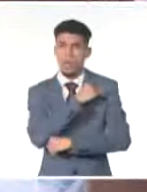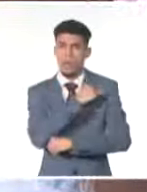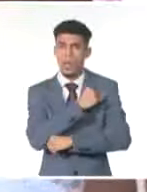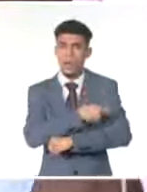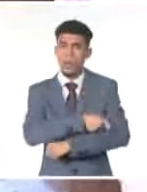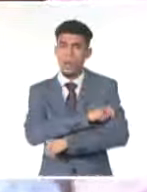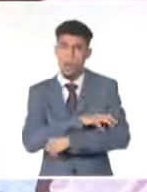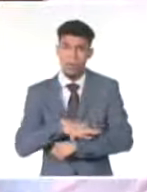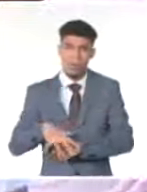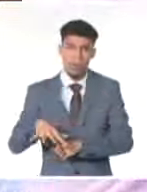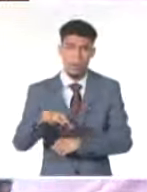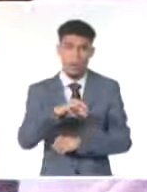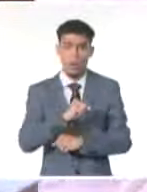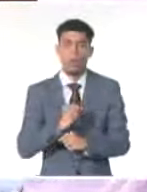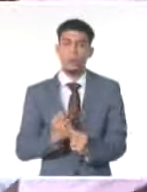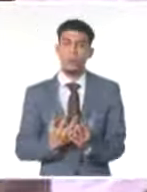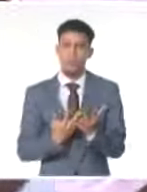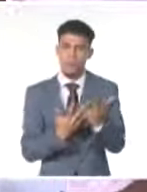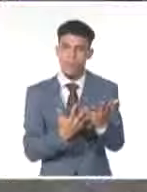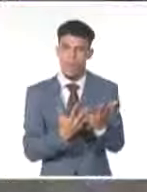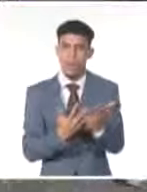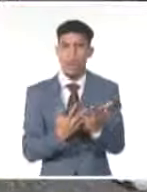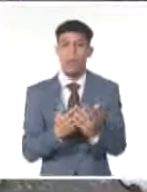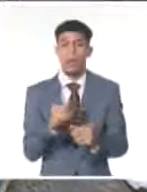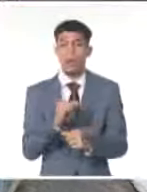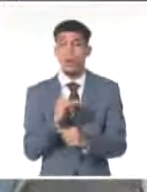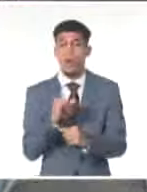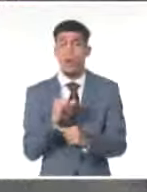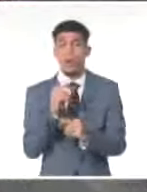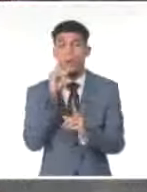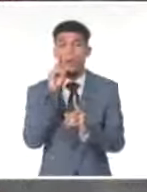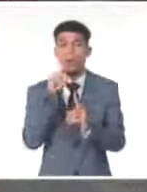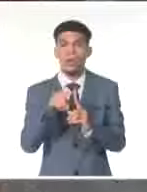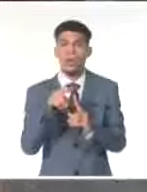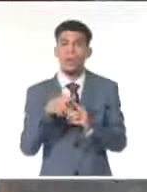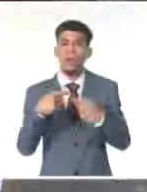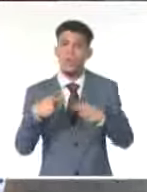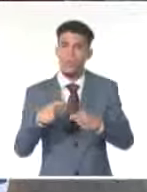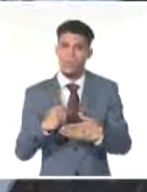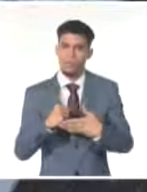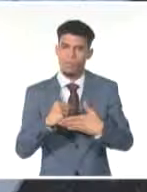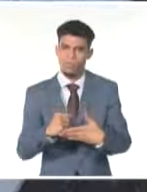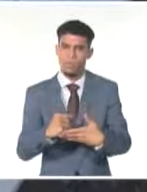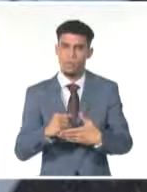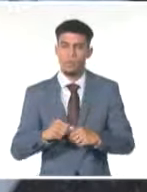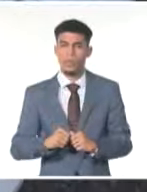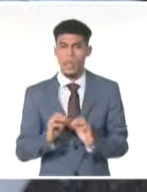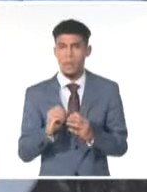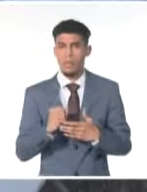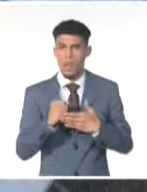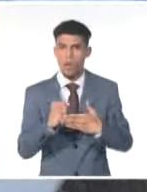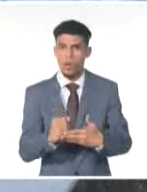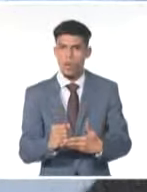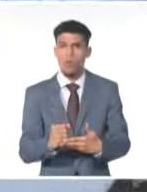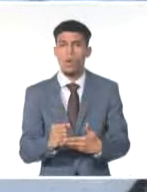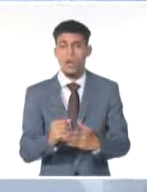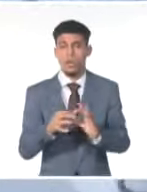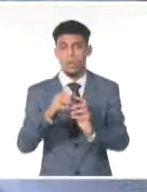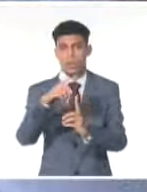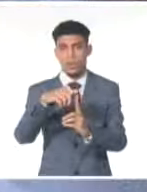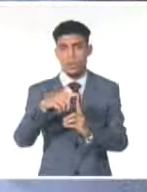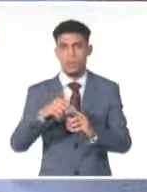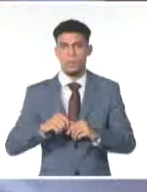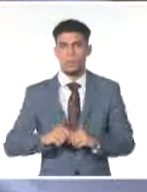unido, convencido que su felicidad está ligada también a la felicidad de otros, ofrecieron su ayuda solidaria para el oriental